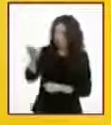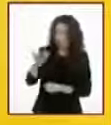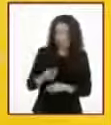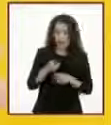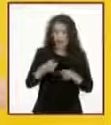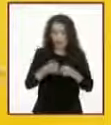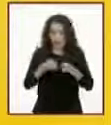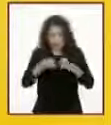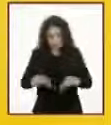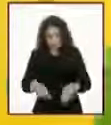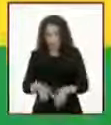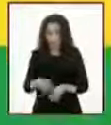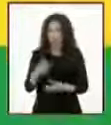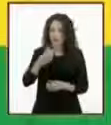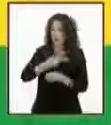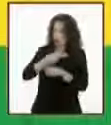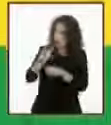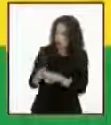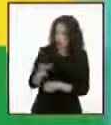tramitar, etc.